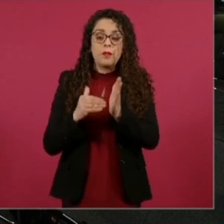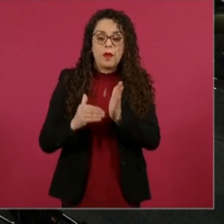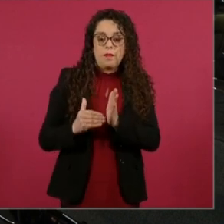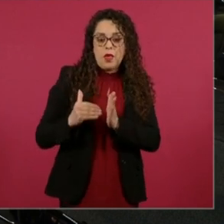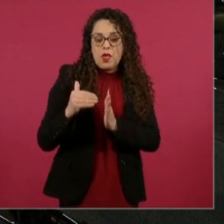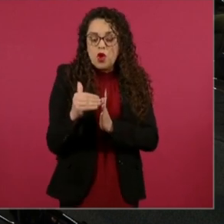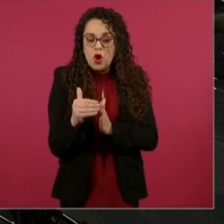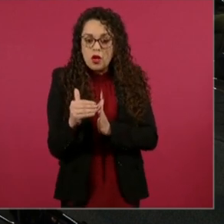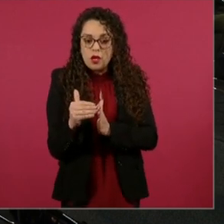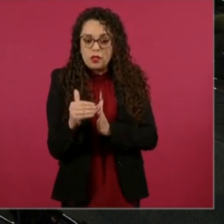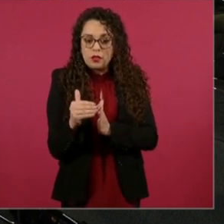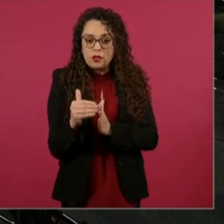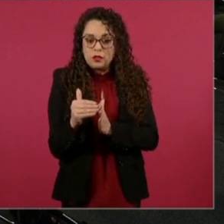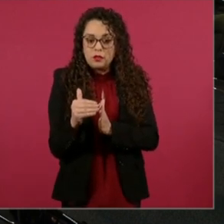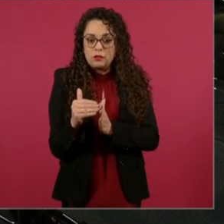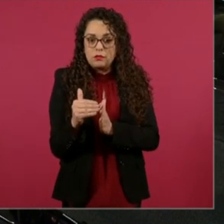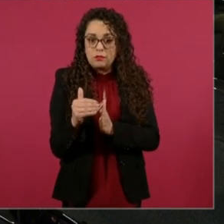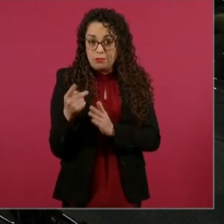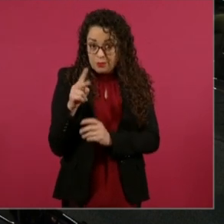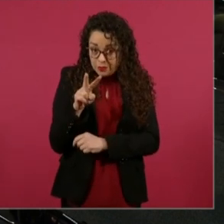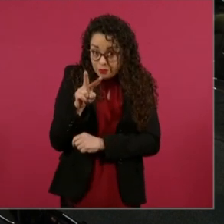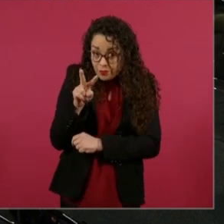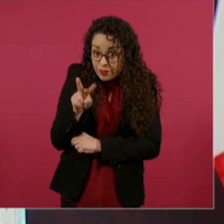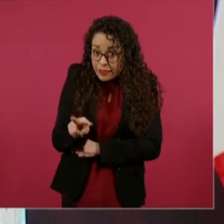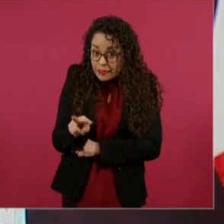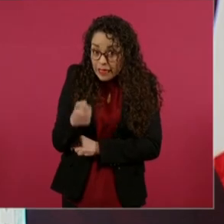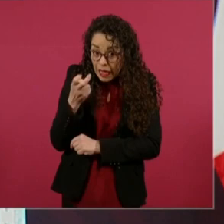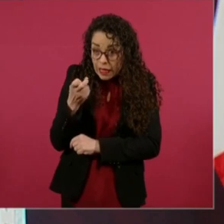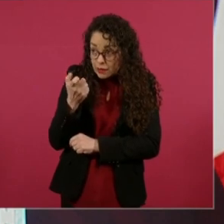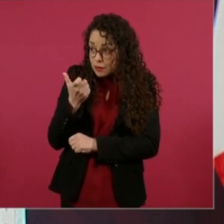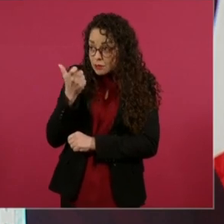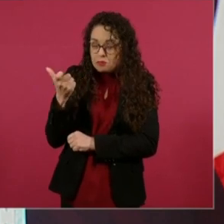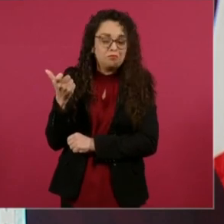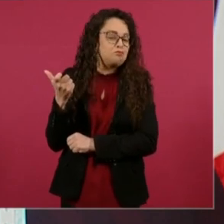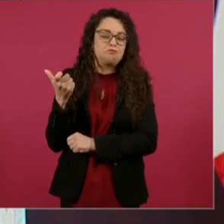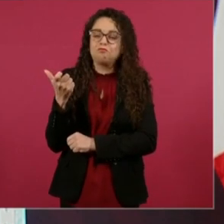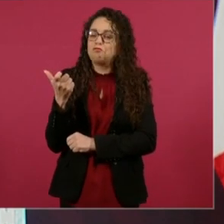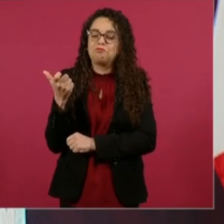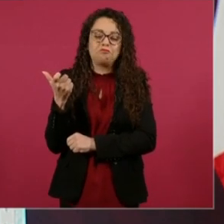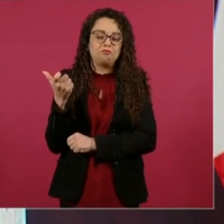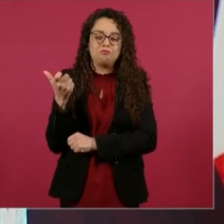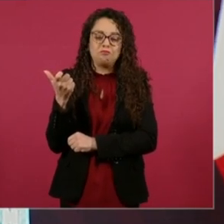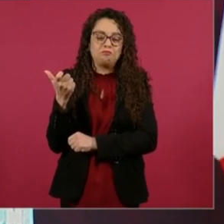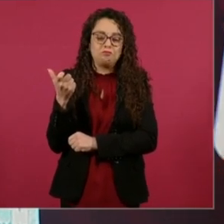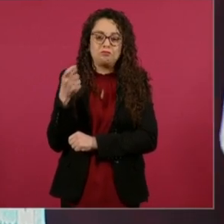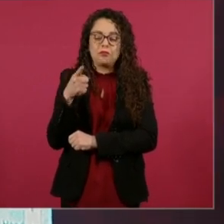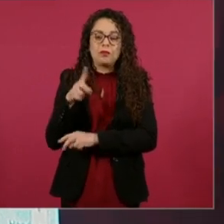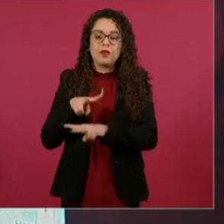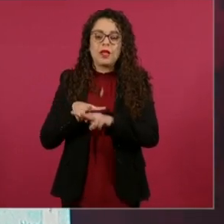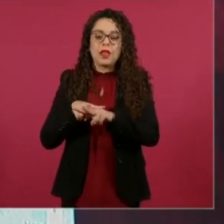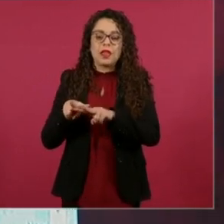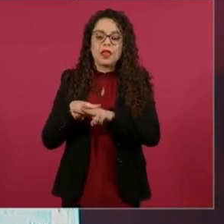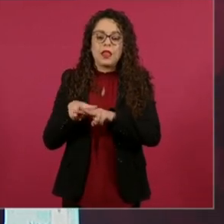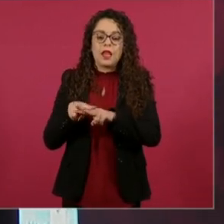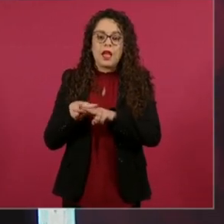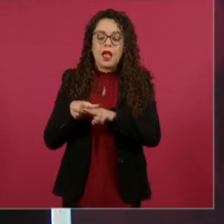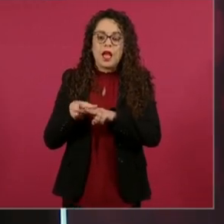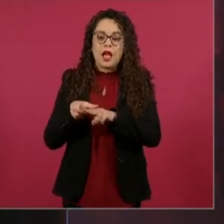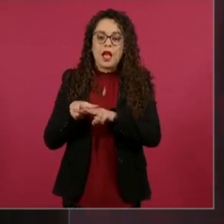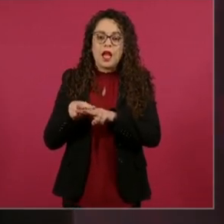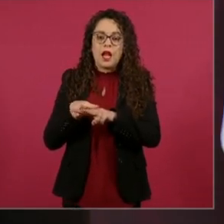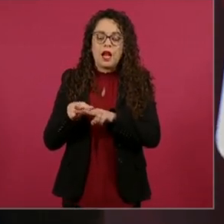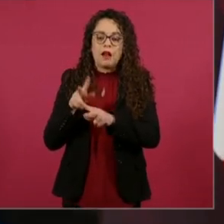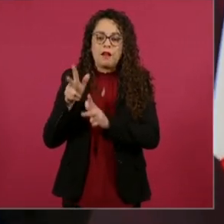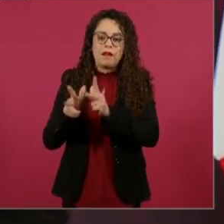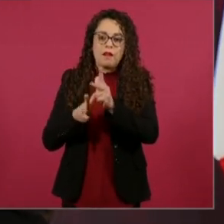pero pues no iba a salir en eso. Si el tren Insurgentes de Toluca a